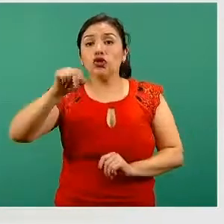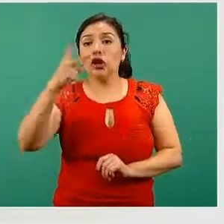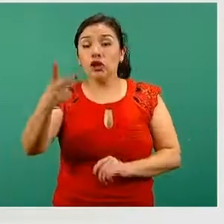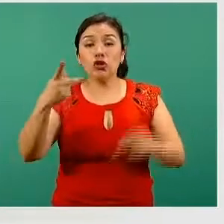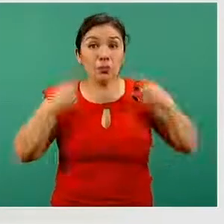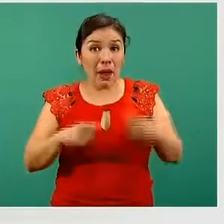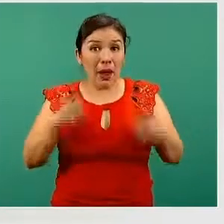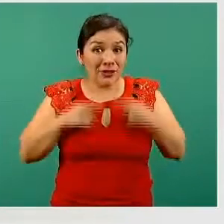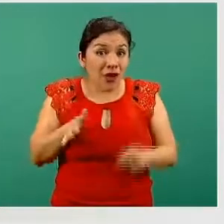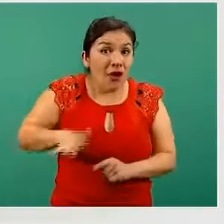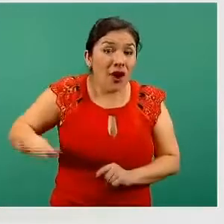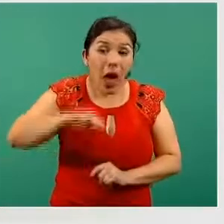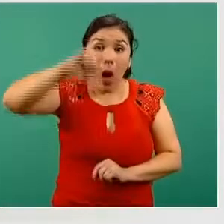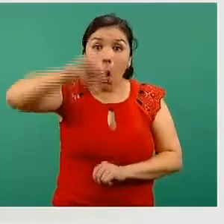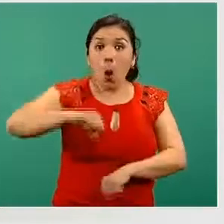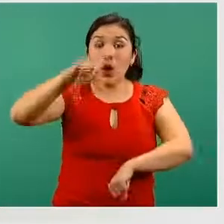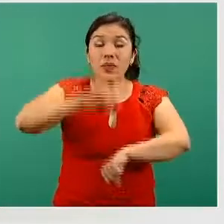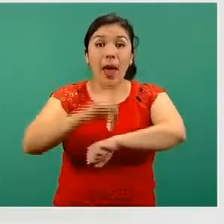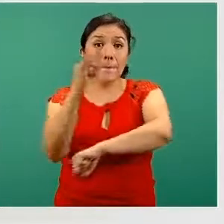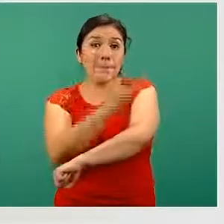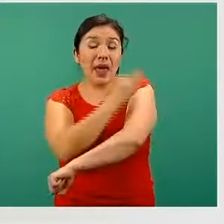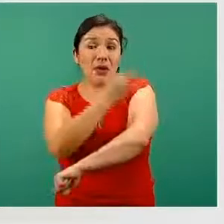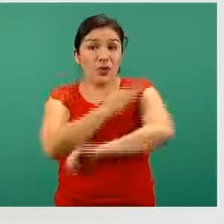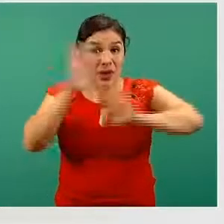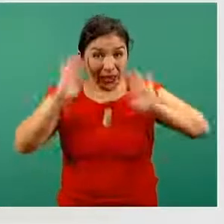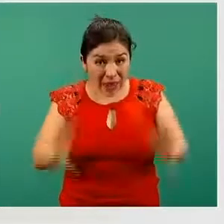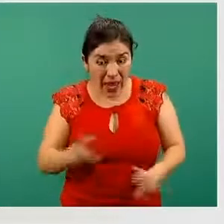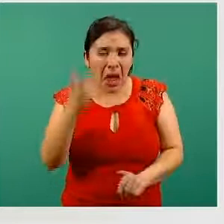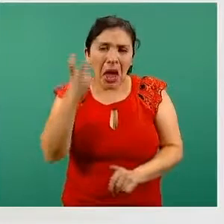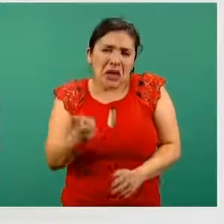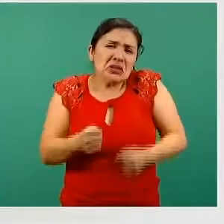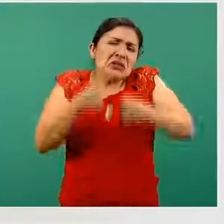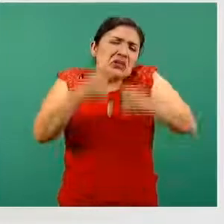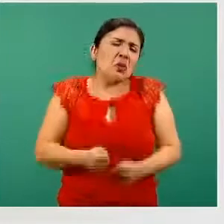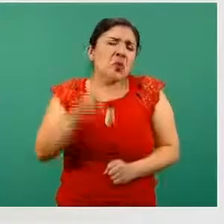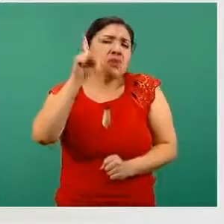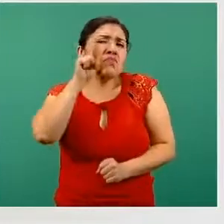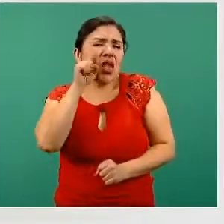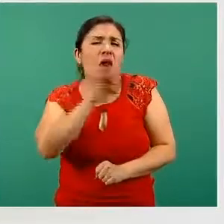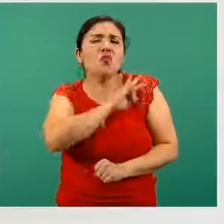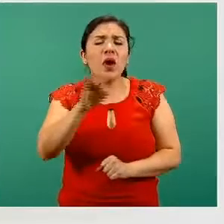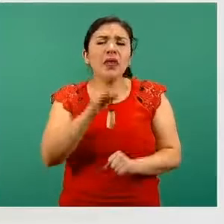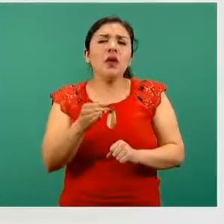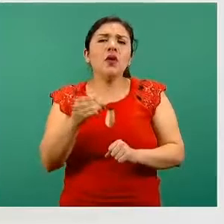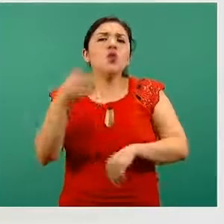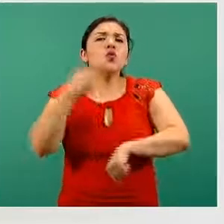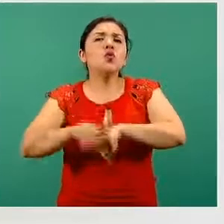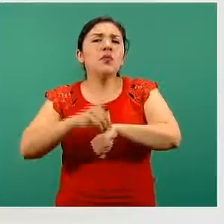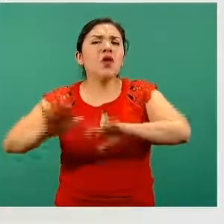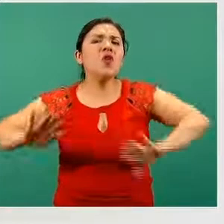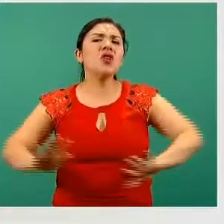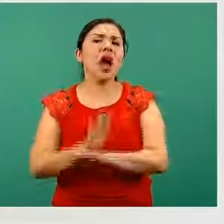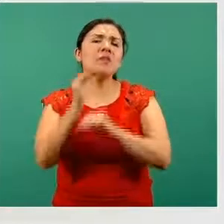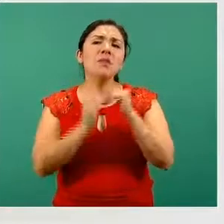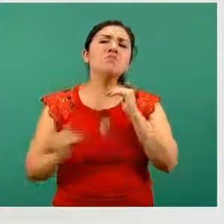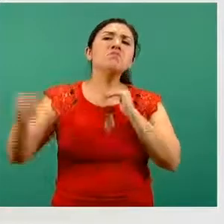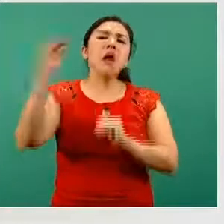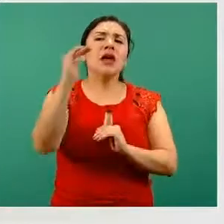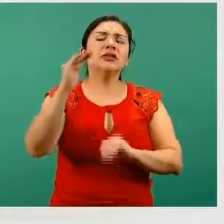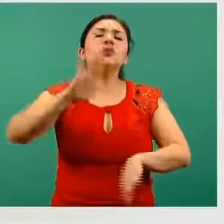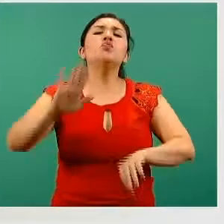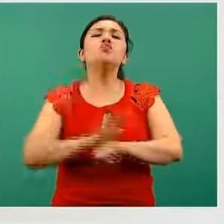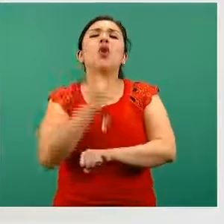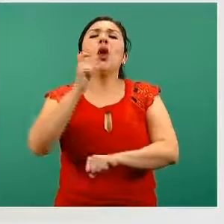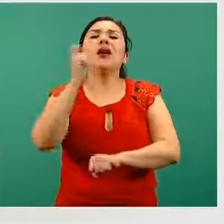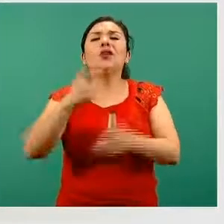74.382 personas que recibieron una dosis el día de hoy, de seguro el día de mañana las veremos actualizadas, es decir, serán un poco más